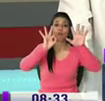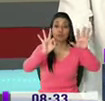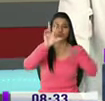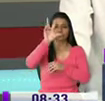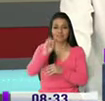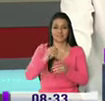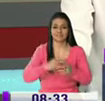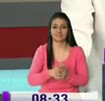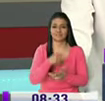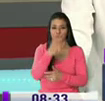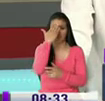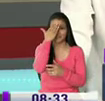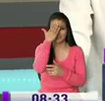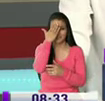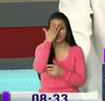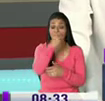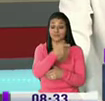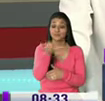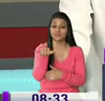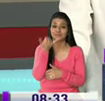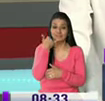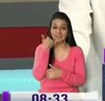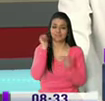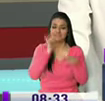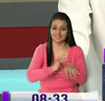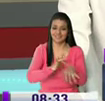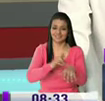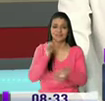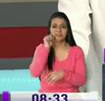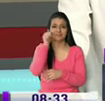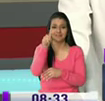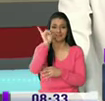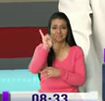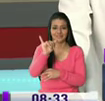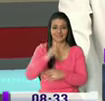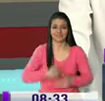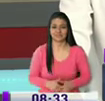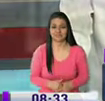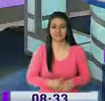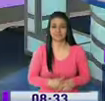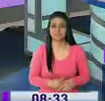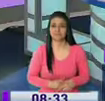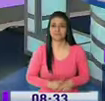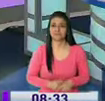099-4437-830. Ya sabe, entonces usted tiene una cita con nosotros este fin de semana en Bellavista.